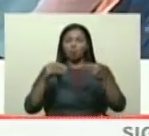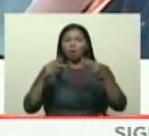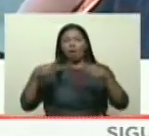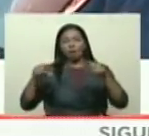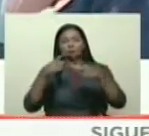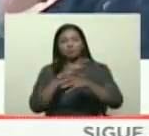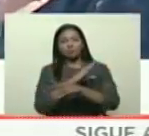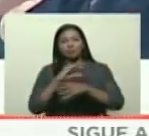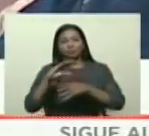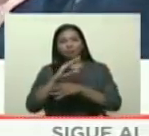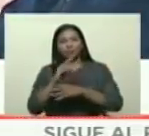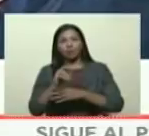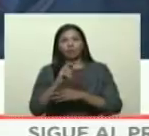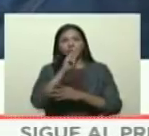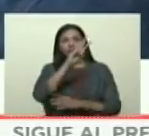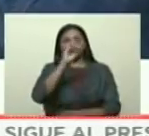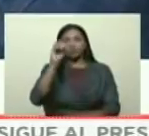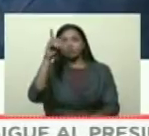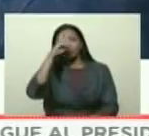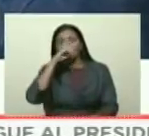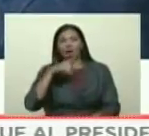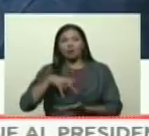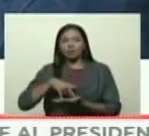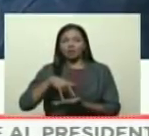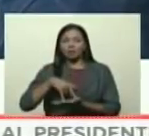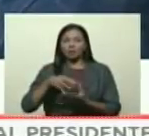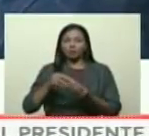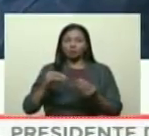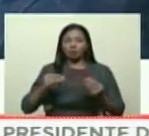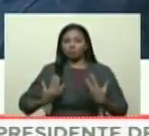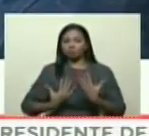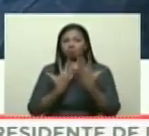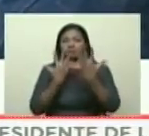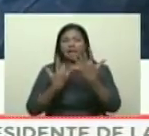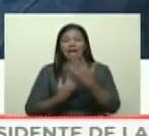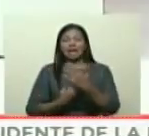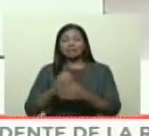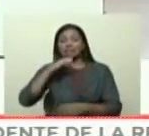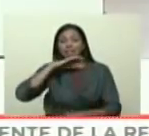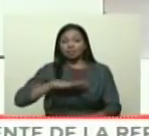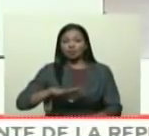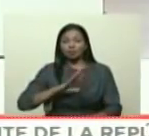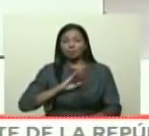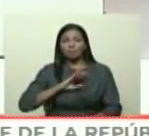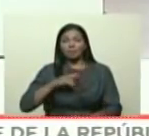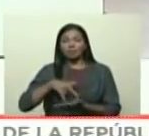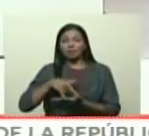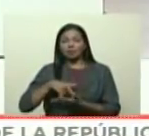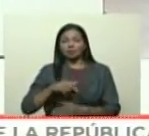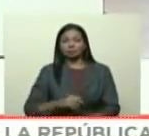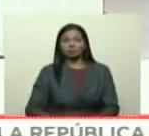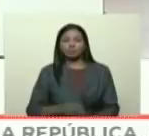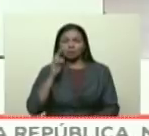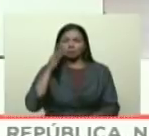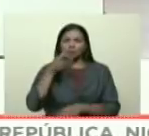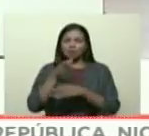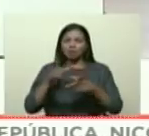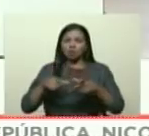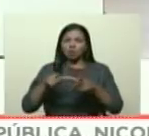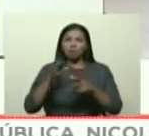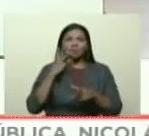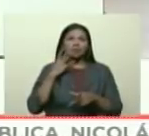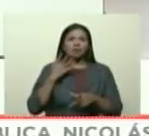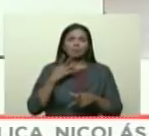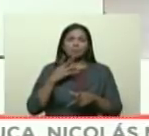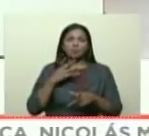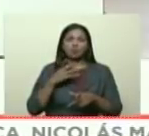que ser el Bicentenario de Carabobo. Toda su expresión histórica. Ahí están las televisoras de